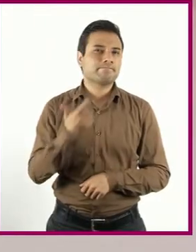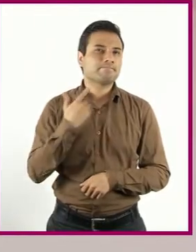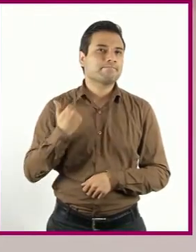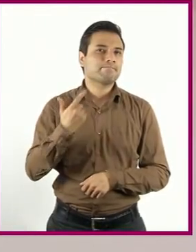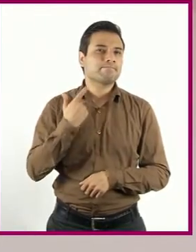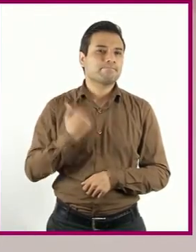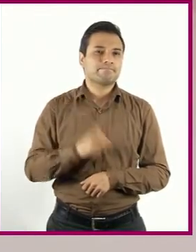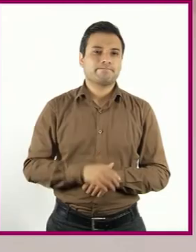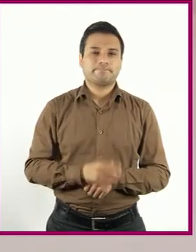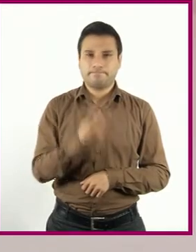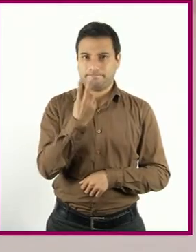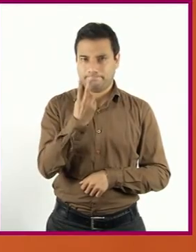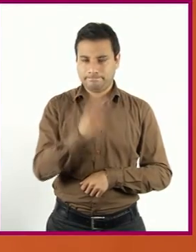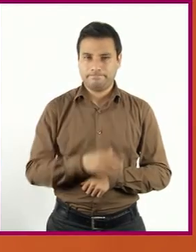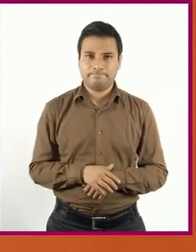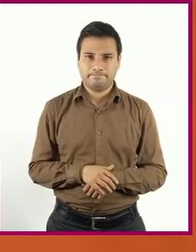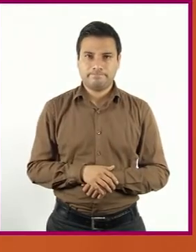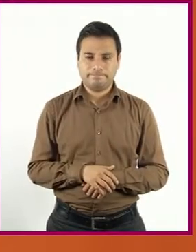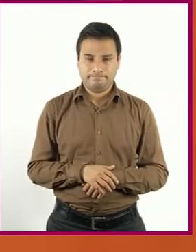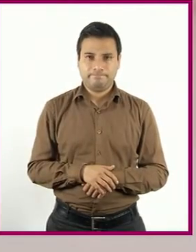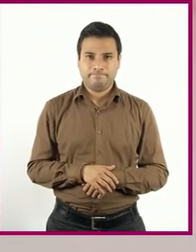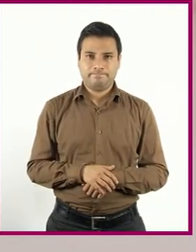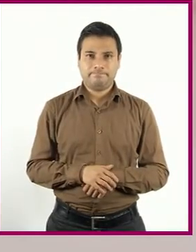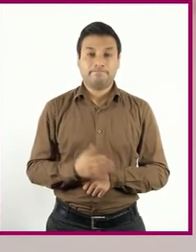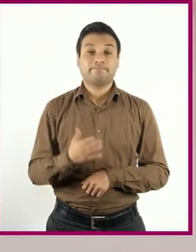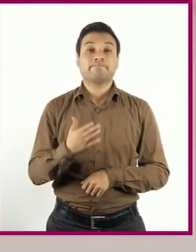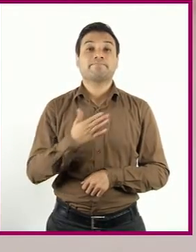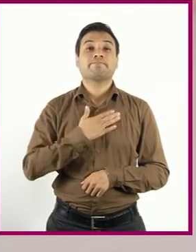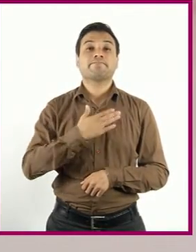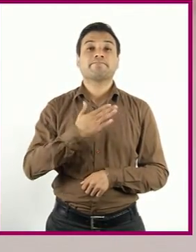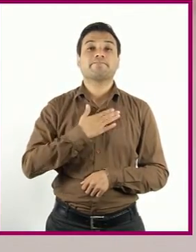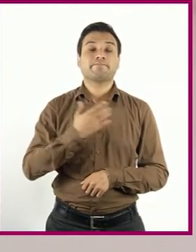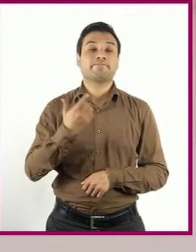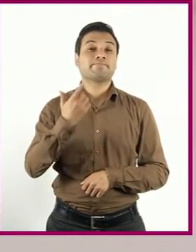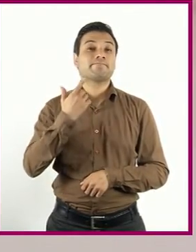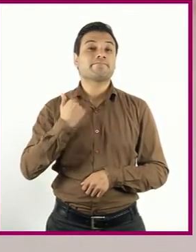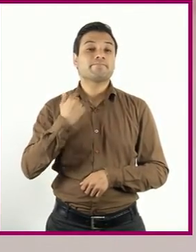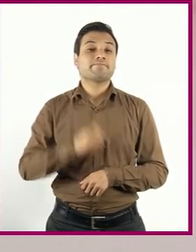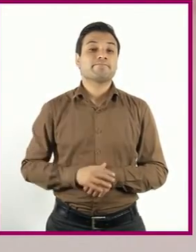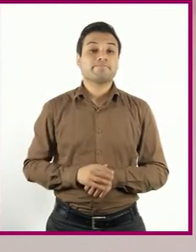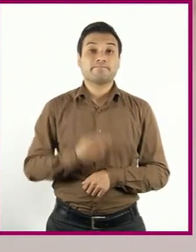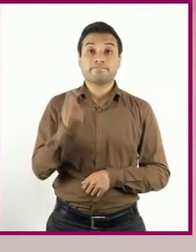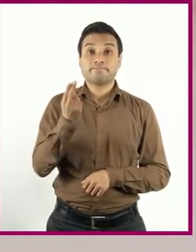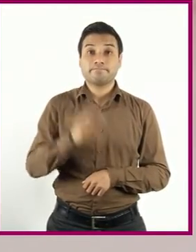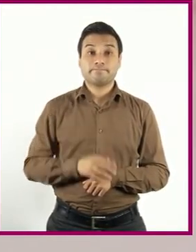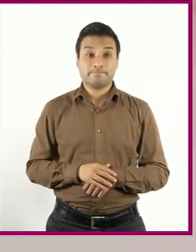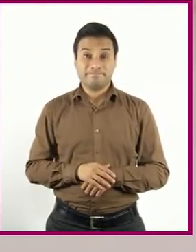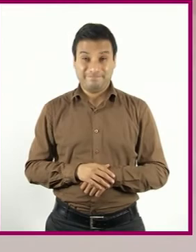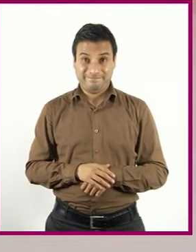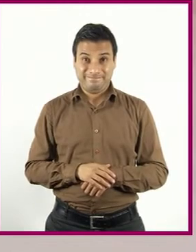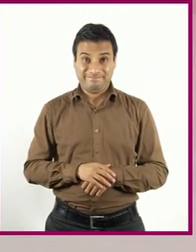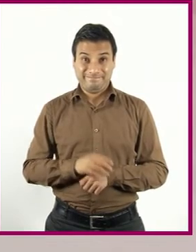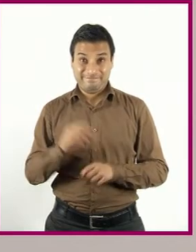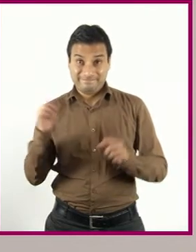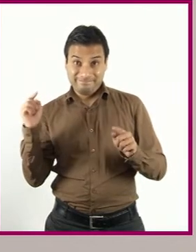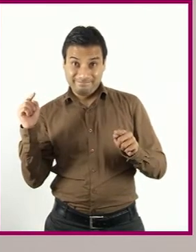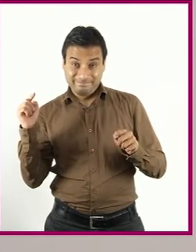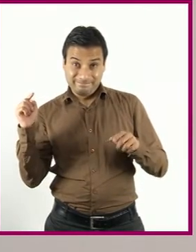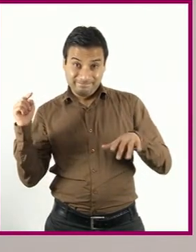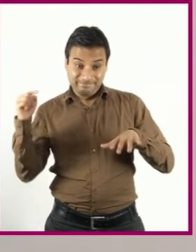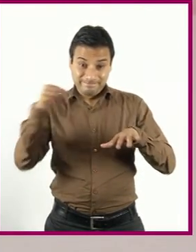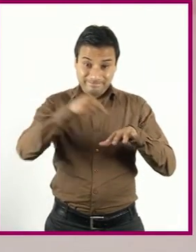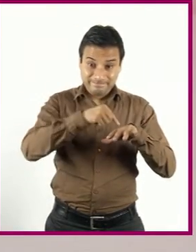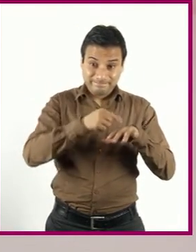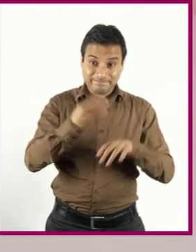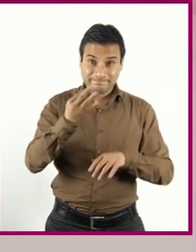objetivo es tocar con el trapo propio el del contrario y ambos se lanzan sin pasarse de la línea. En su cuaderno